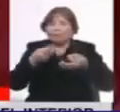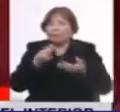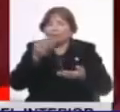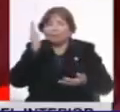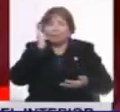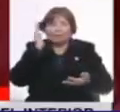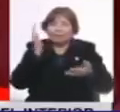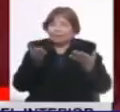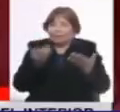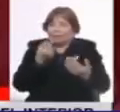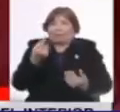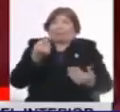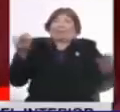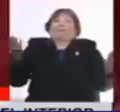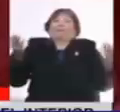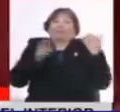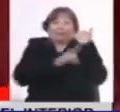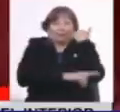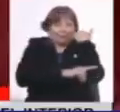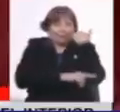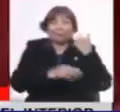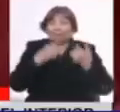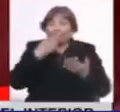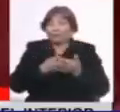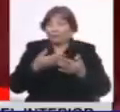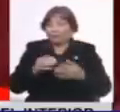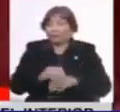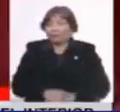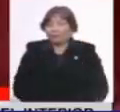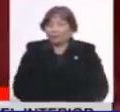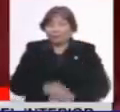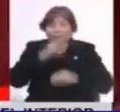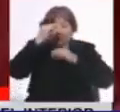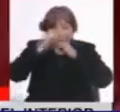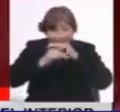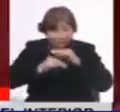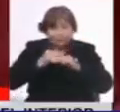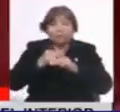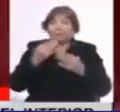como sabemos no es solamente nacional, sino es mundial.